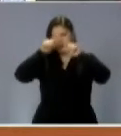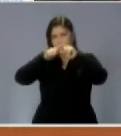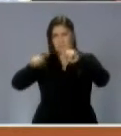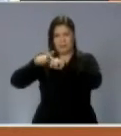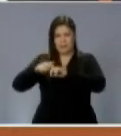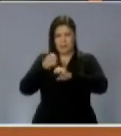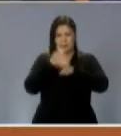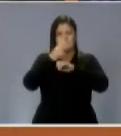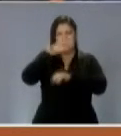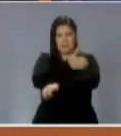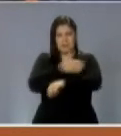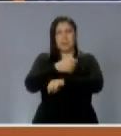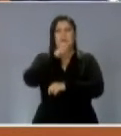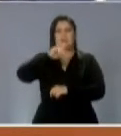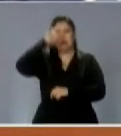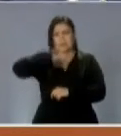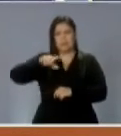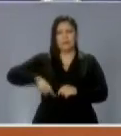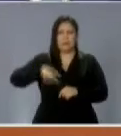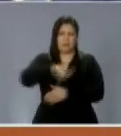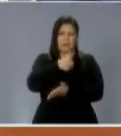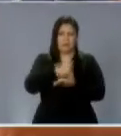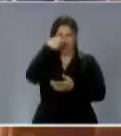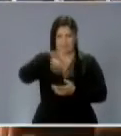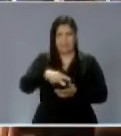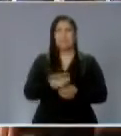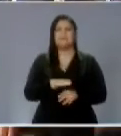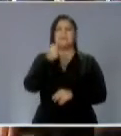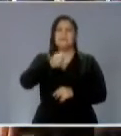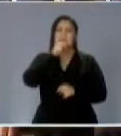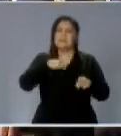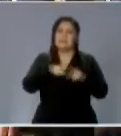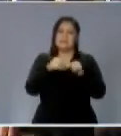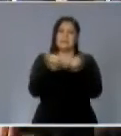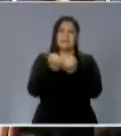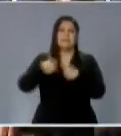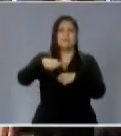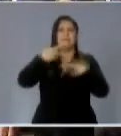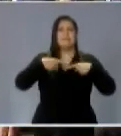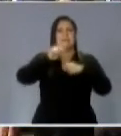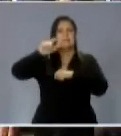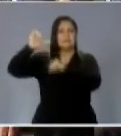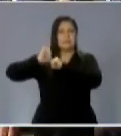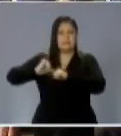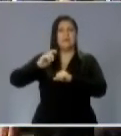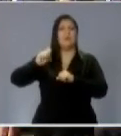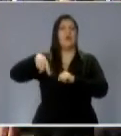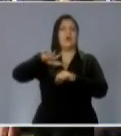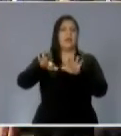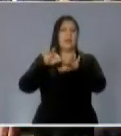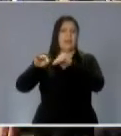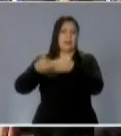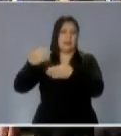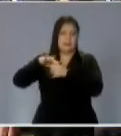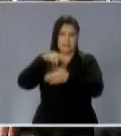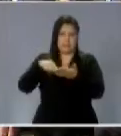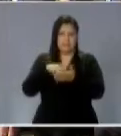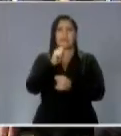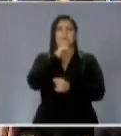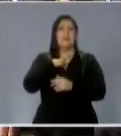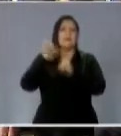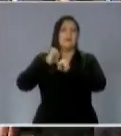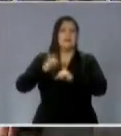en muy buena medida está dado por el esfuerzo de las mexicanas y los mexicanos de cualquier edad, que a pesar de las condiciones siguen creando